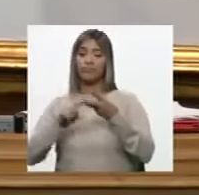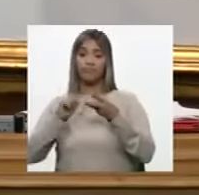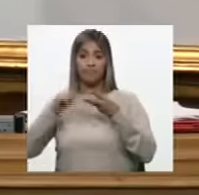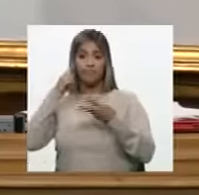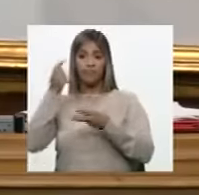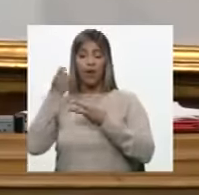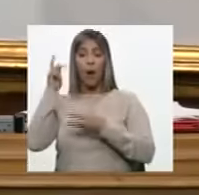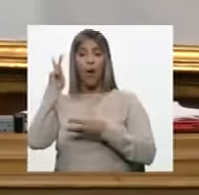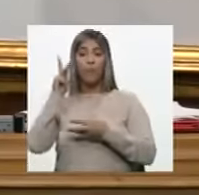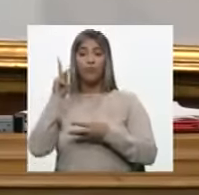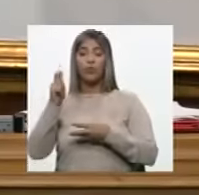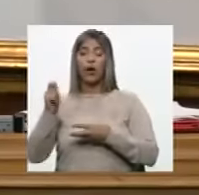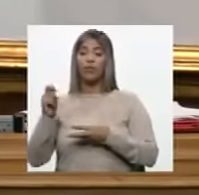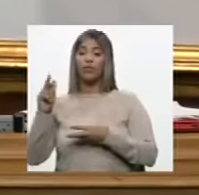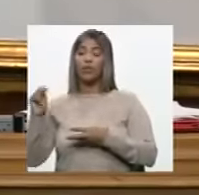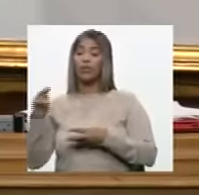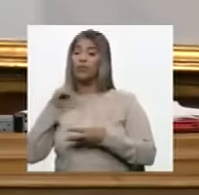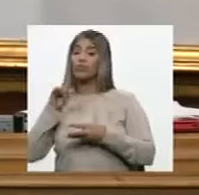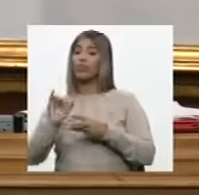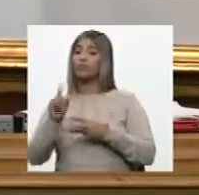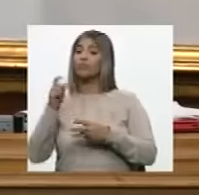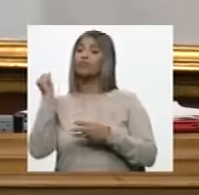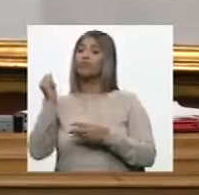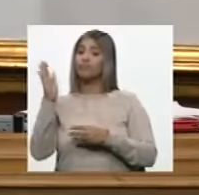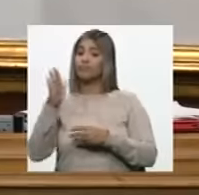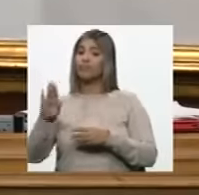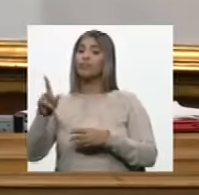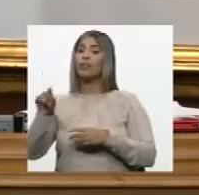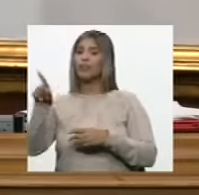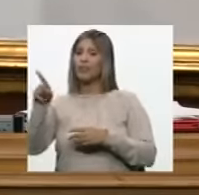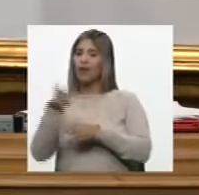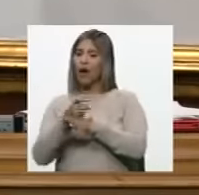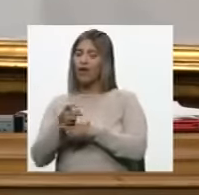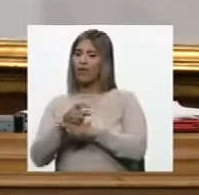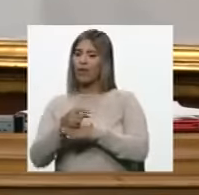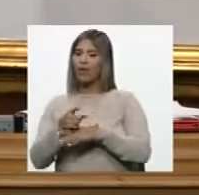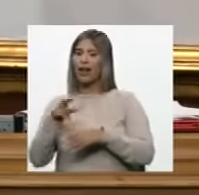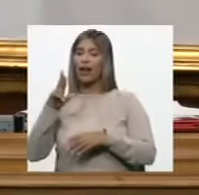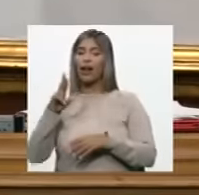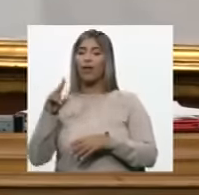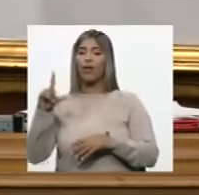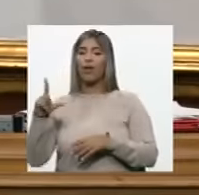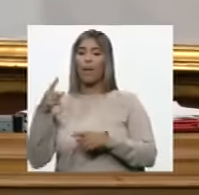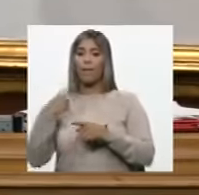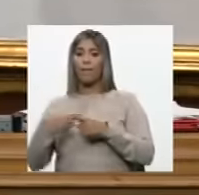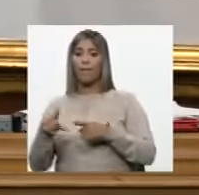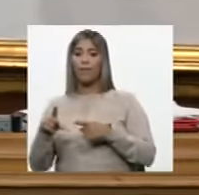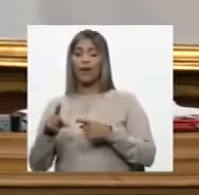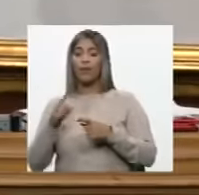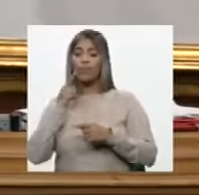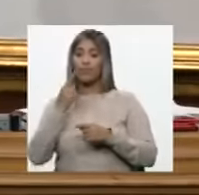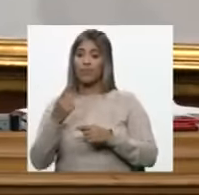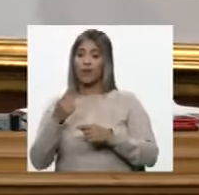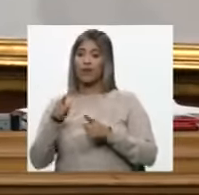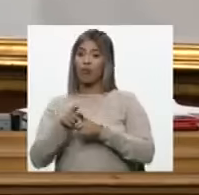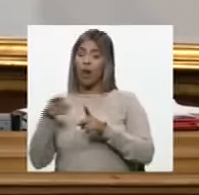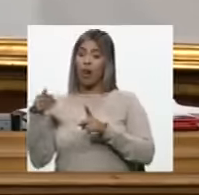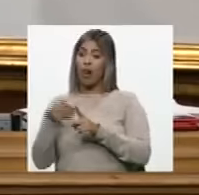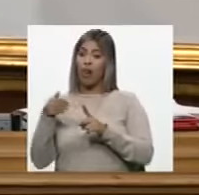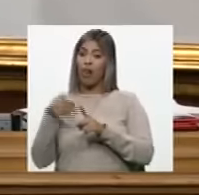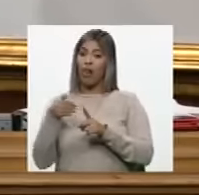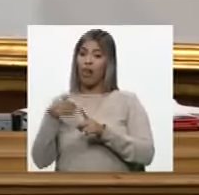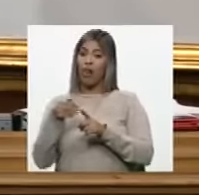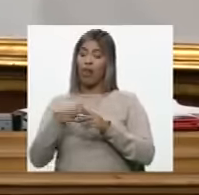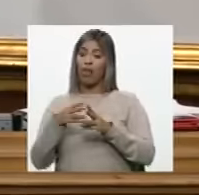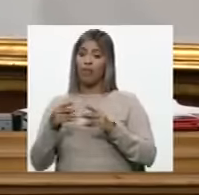Acuérdense del profesor Alberto Lovera, que fue asesinado en el gobierno de Raúl Leoni, pero empezó a ser perseguido para